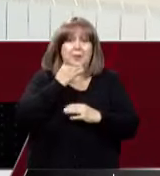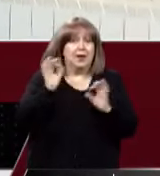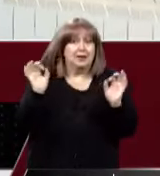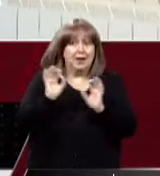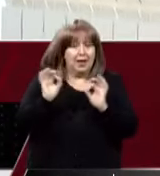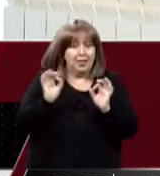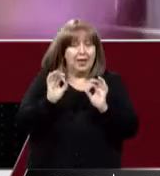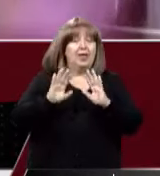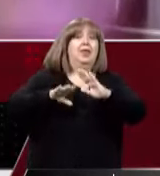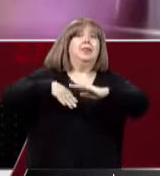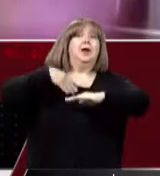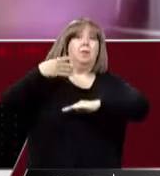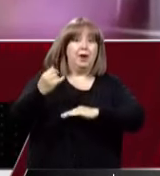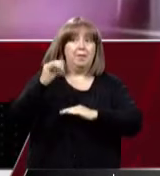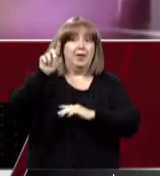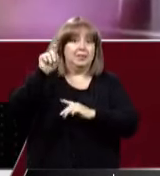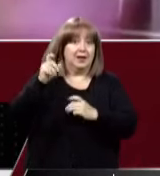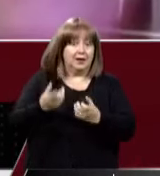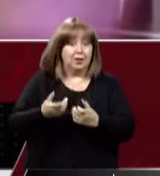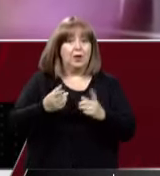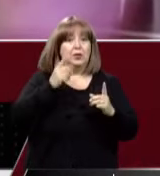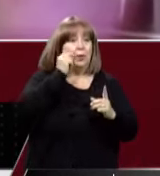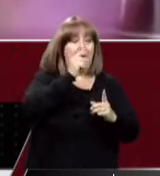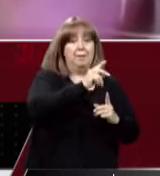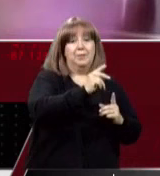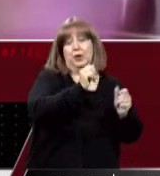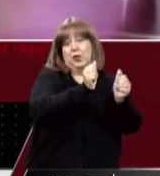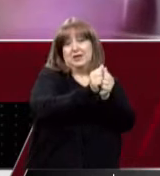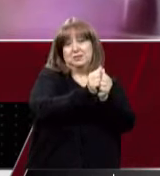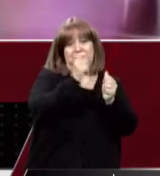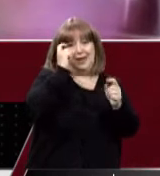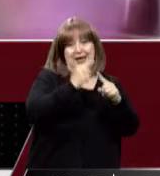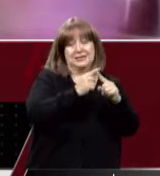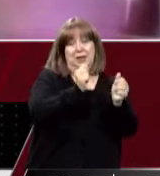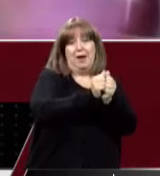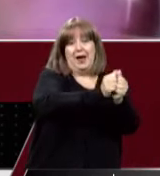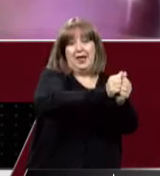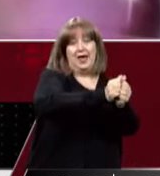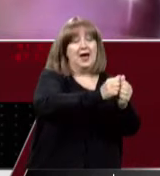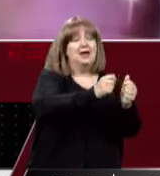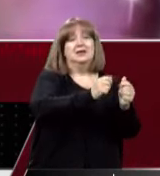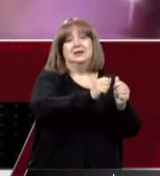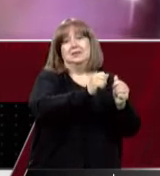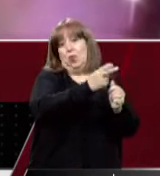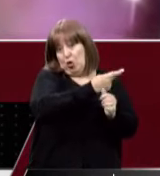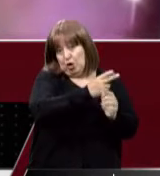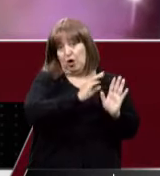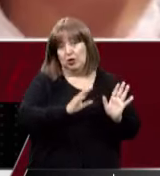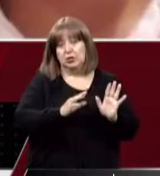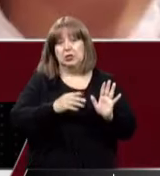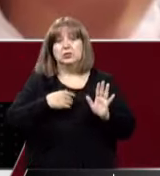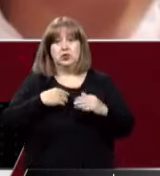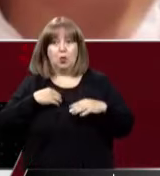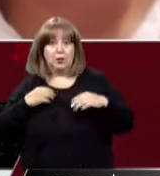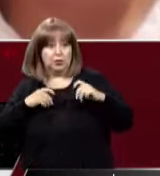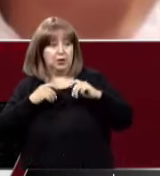ese motivo. En 2 ocasiones que yo pasé por su casa, la vez que ella me vio a mí, se metió corriendo para adentro. No sé cuál fue el